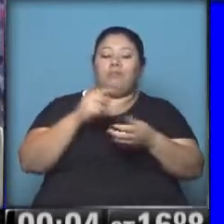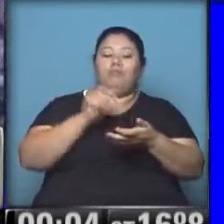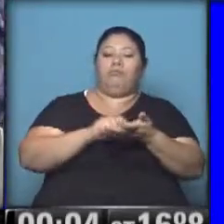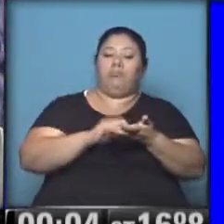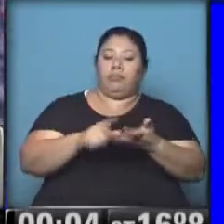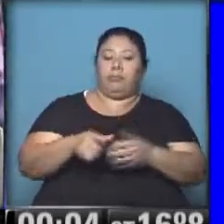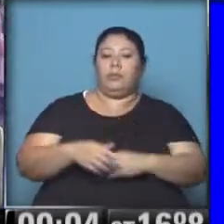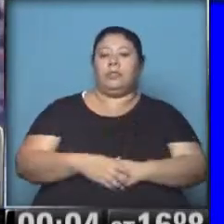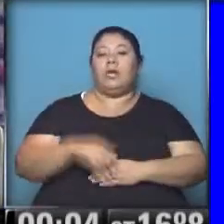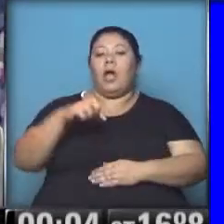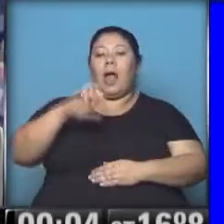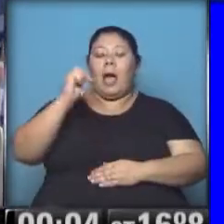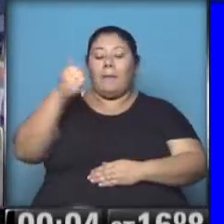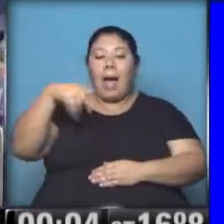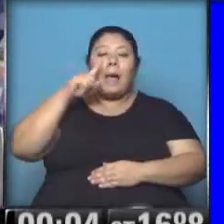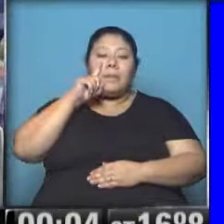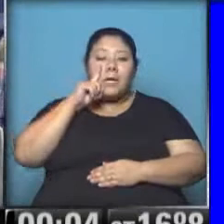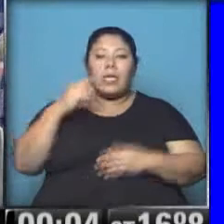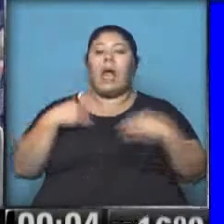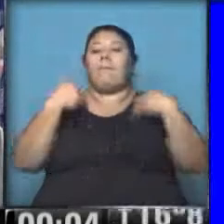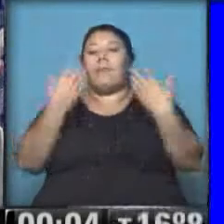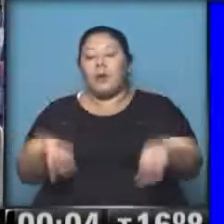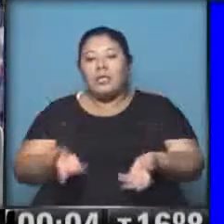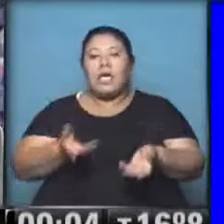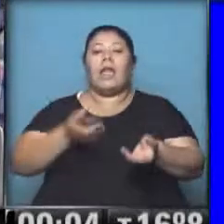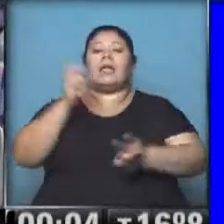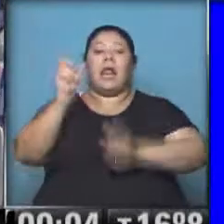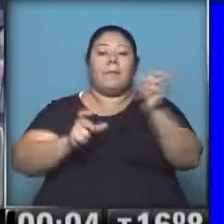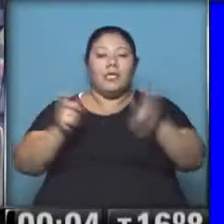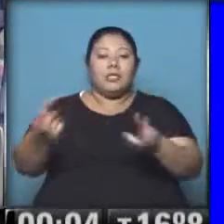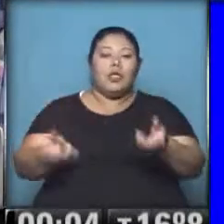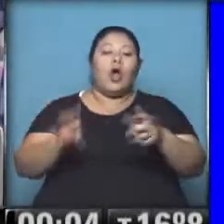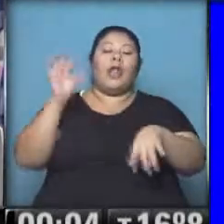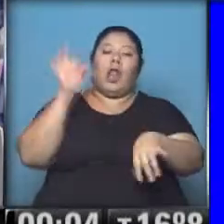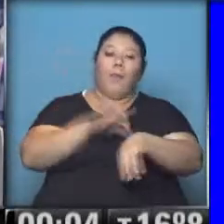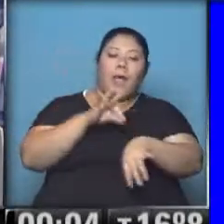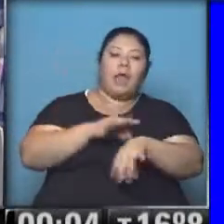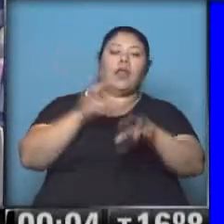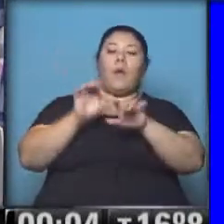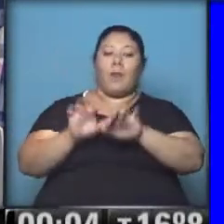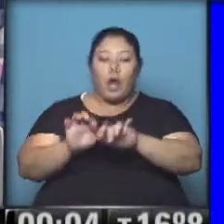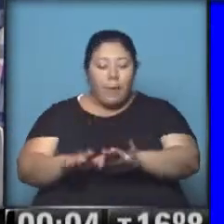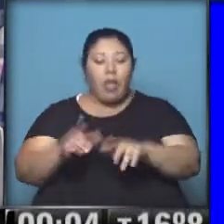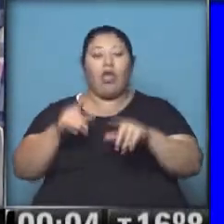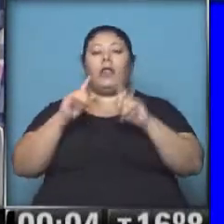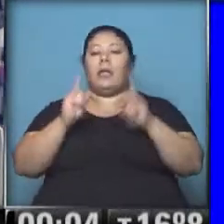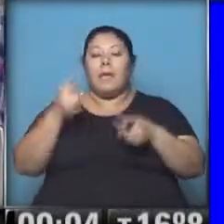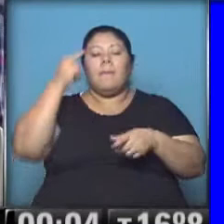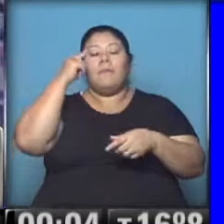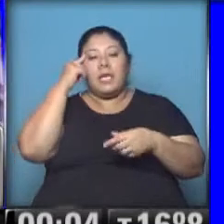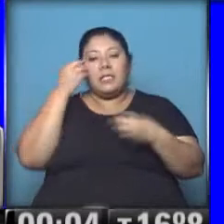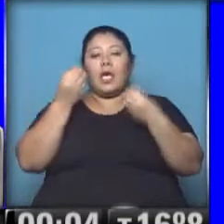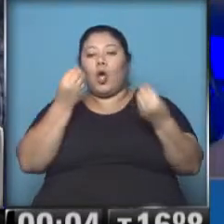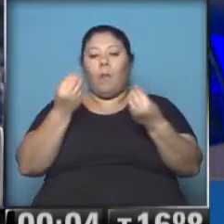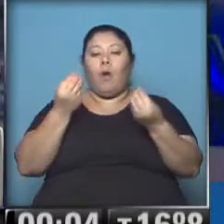está pensando, y quieren aprovechar que la sociedad proponga, que los médicos propongan y que incluso se piense a nivel de prevención y seguridad